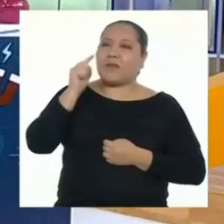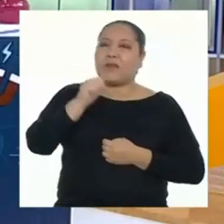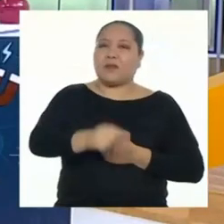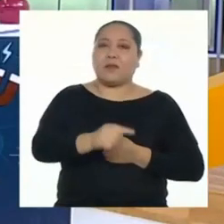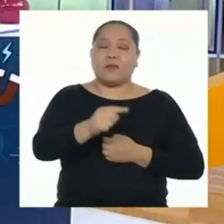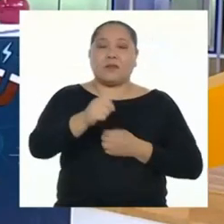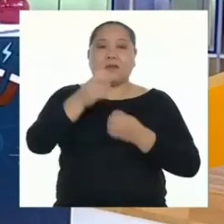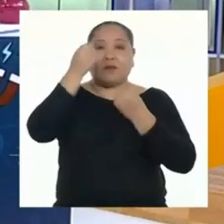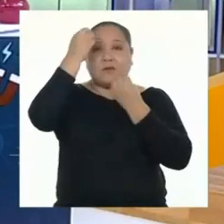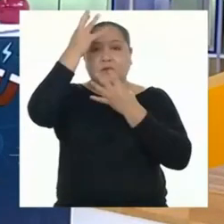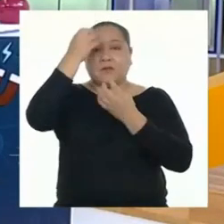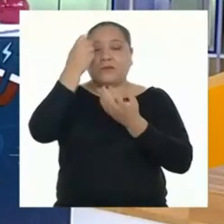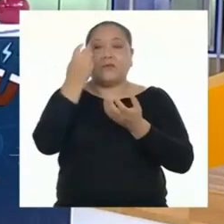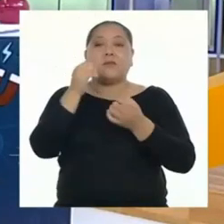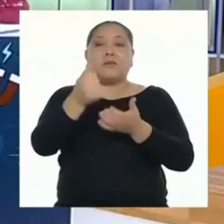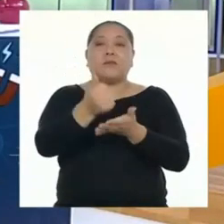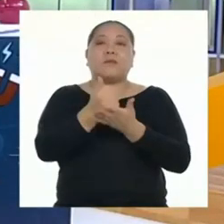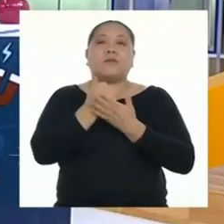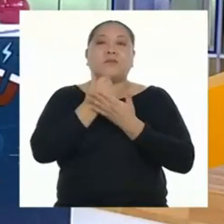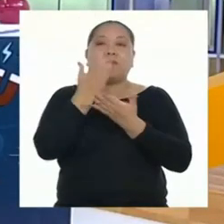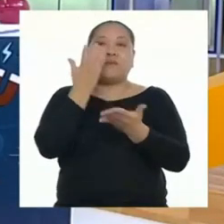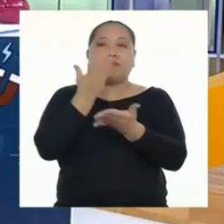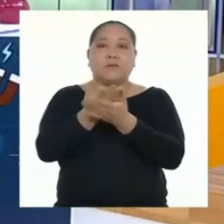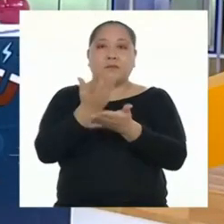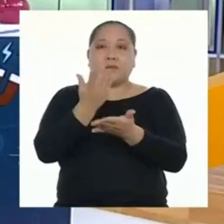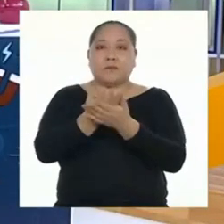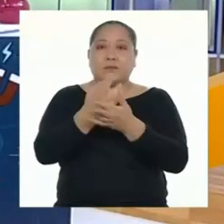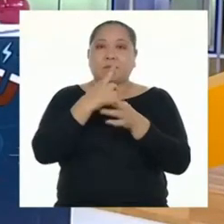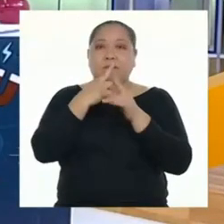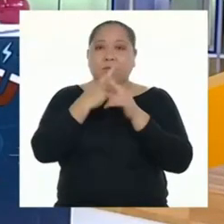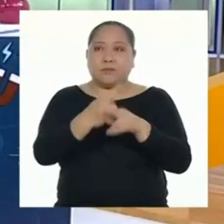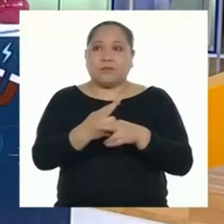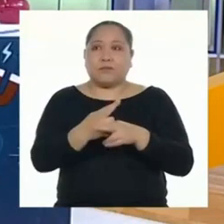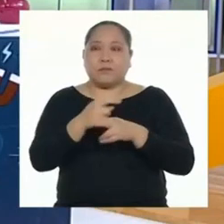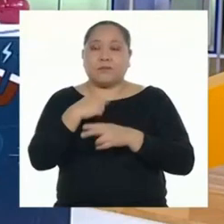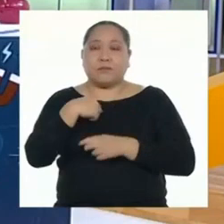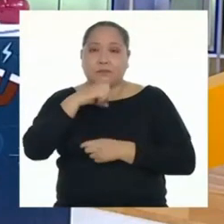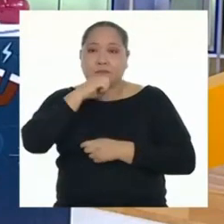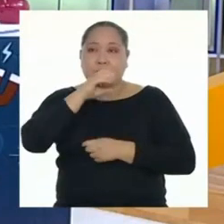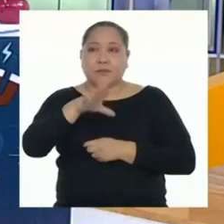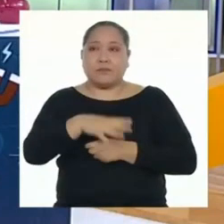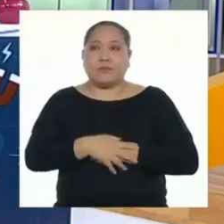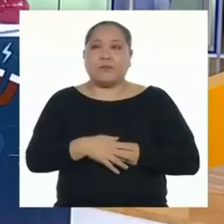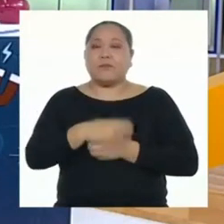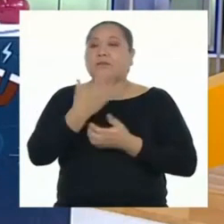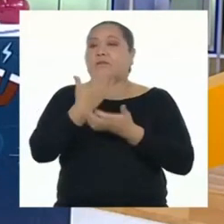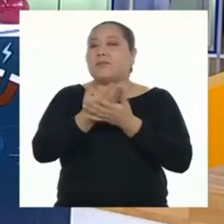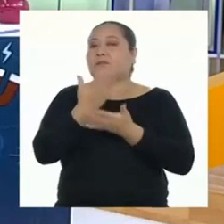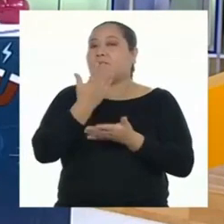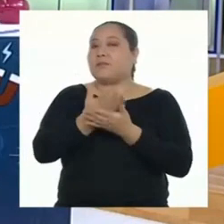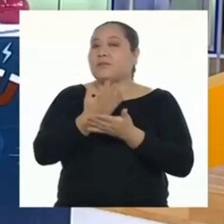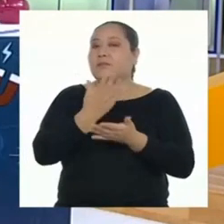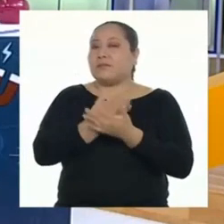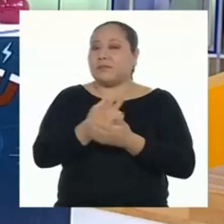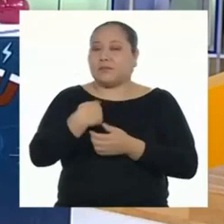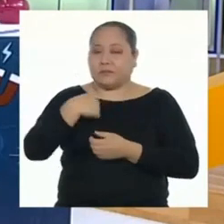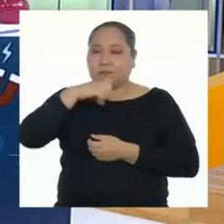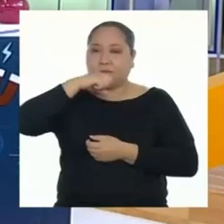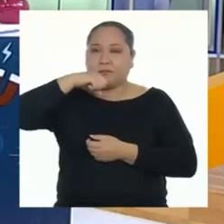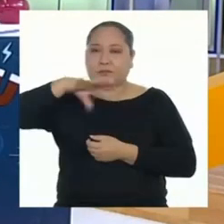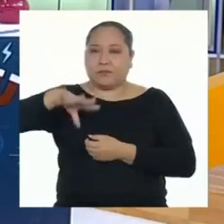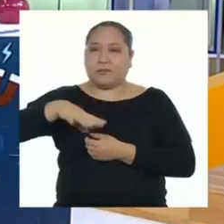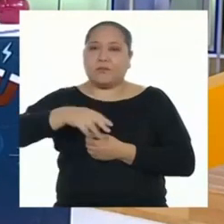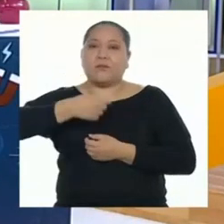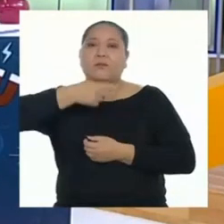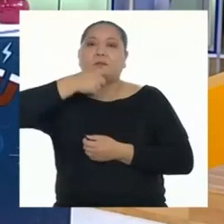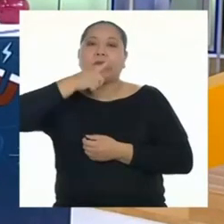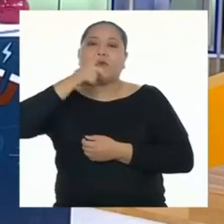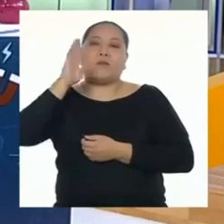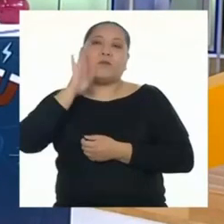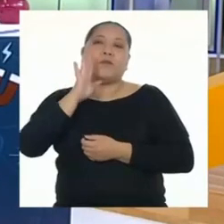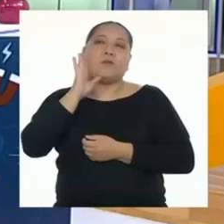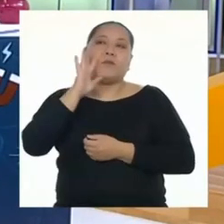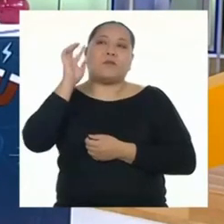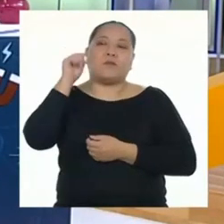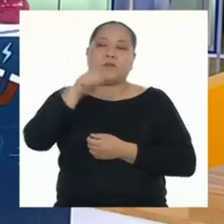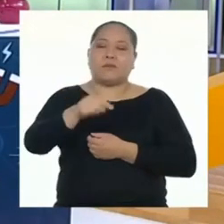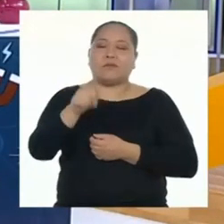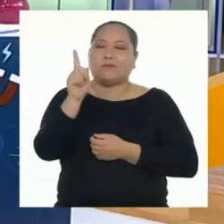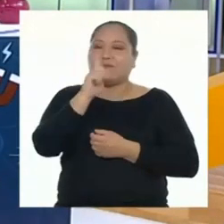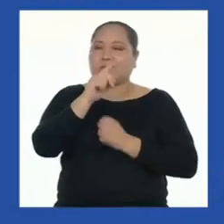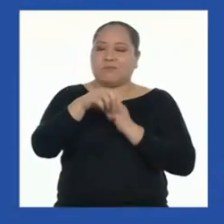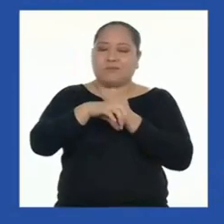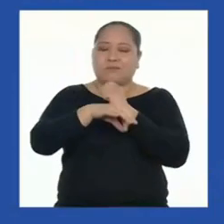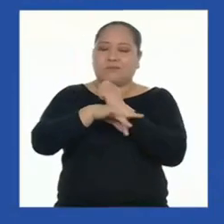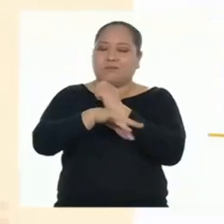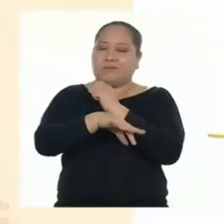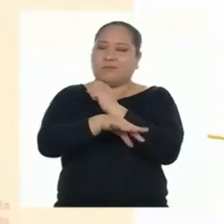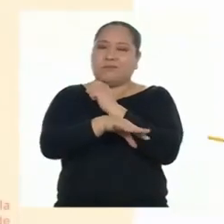datos me han ayudado a verificar la respuesta que di al inicio y después de corroborarlo, puedo afirmar que en el agua contaminada no